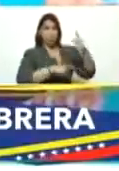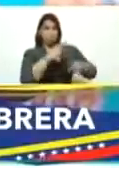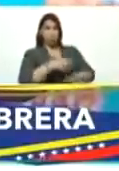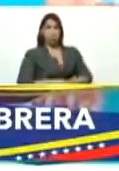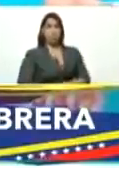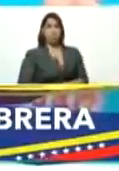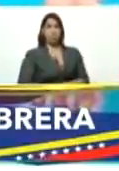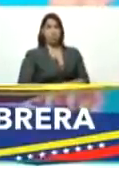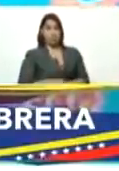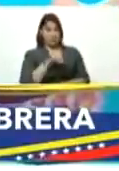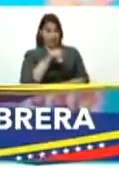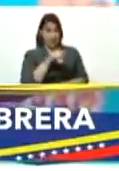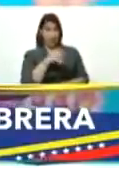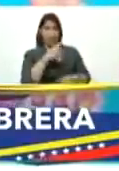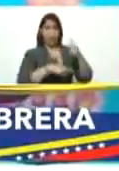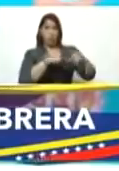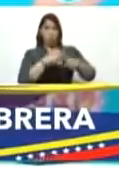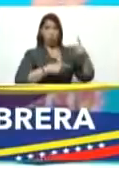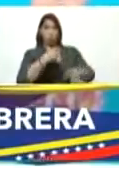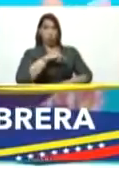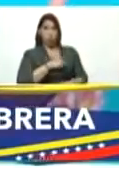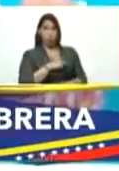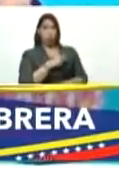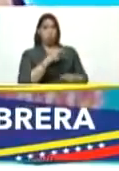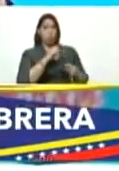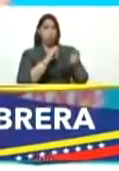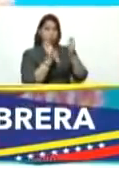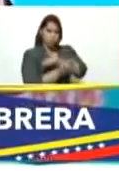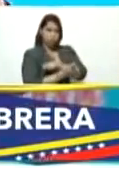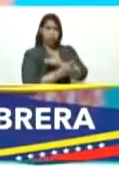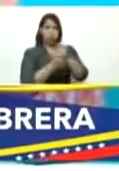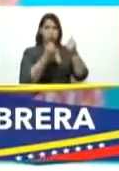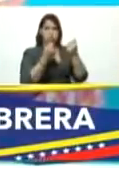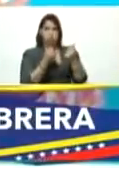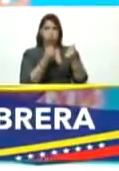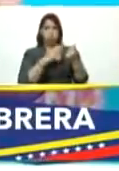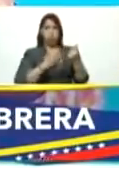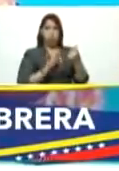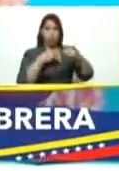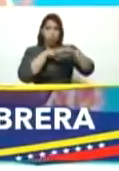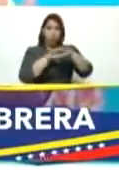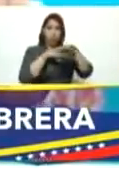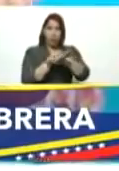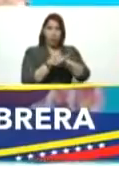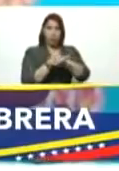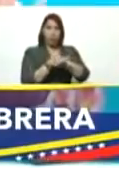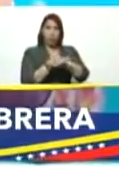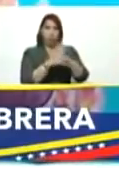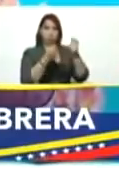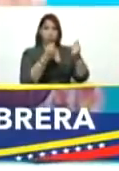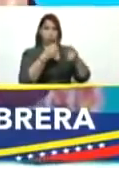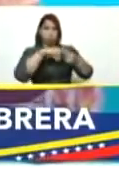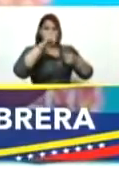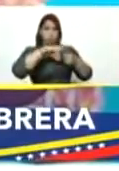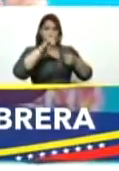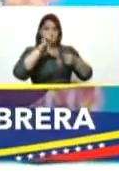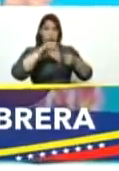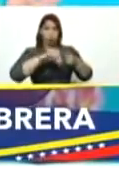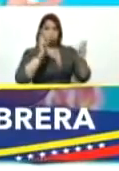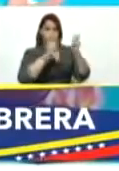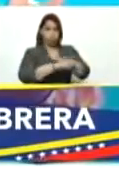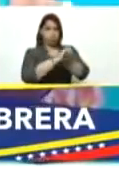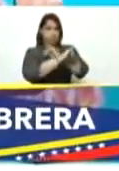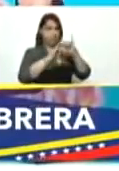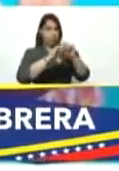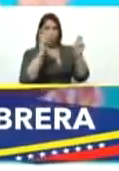producto lo podemos monetizar y colocarlo en reserva y esa reserva digitalizada y ya se